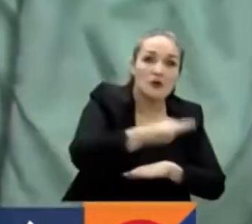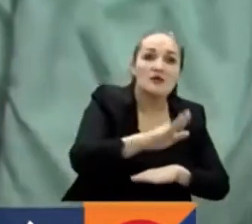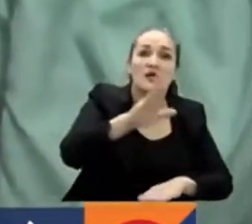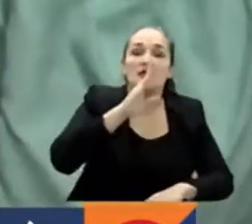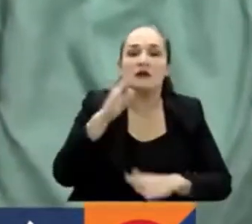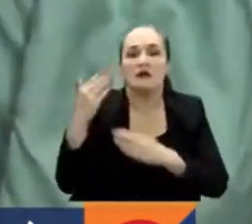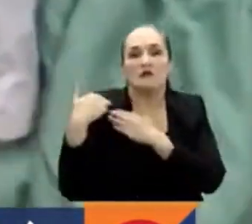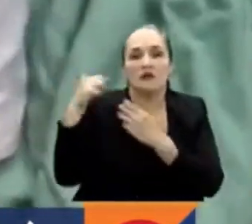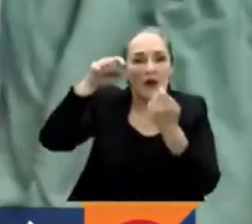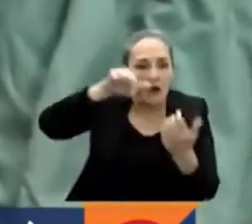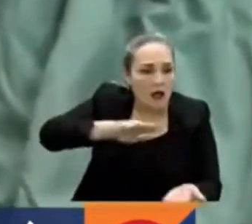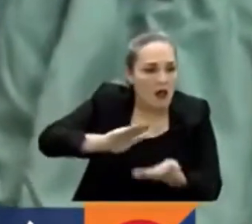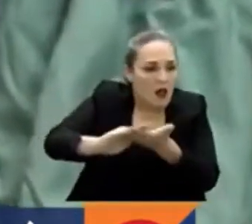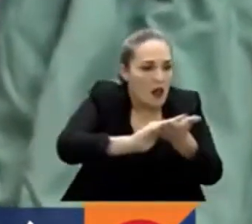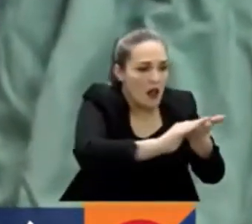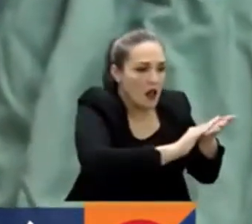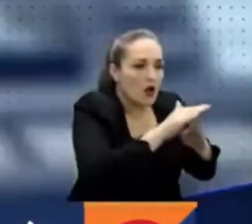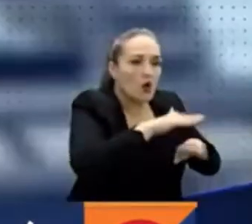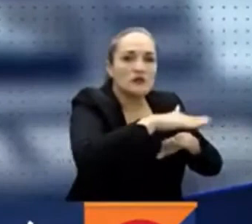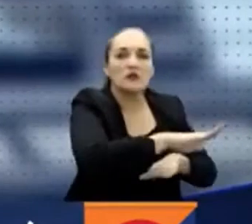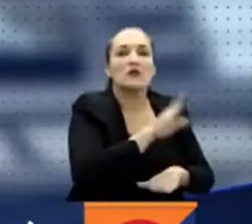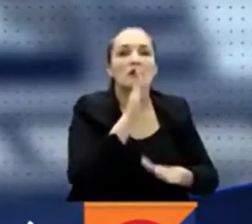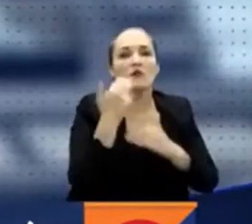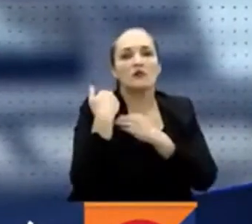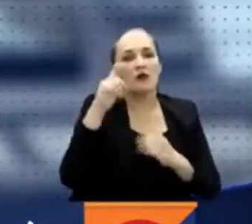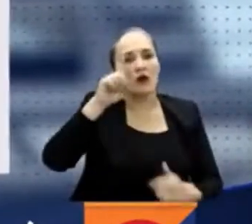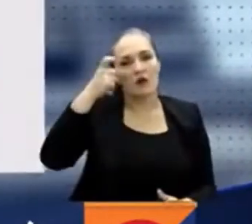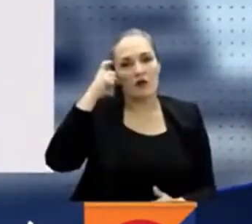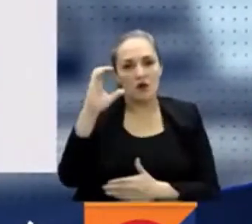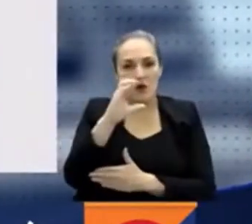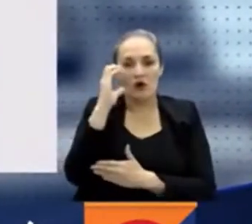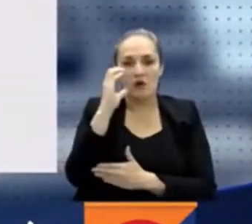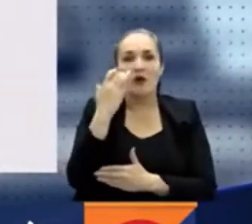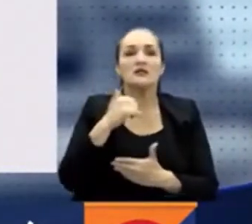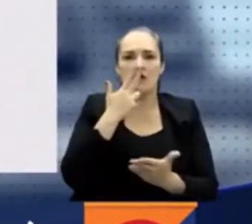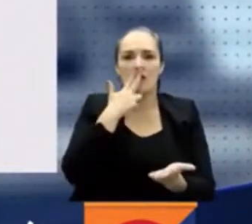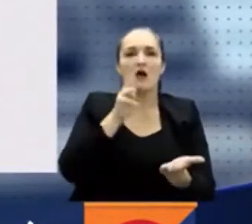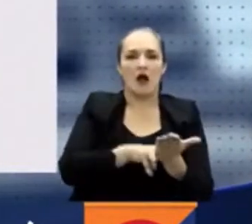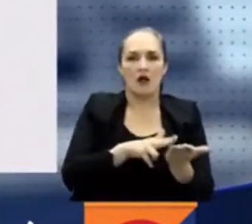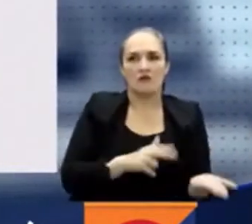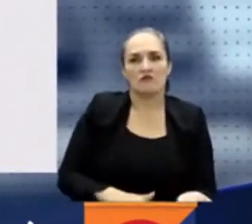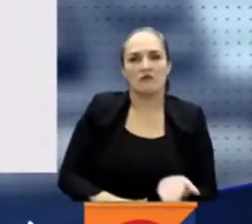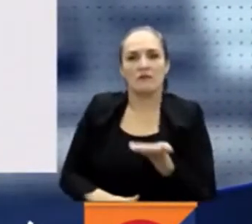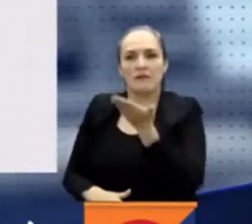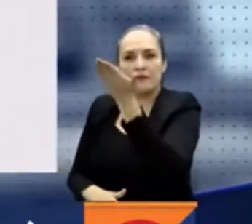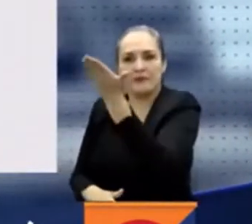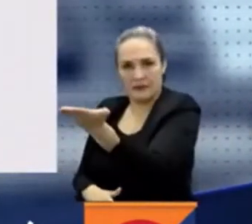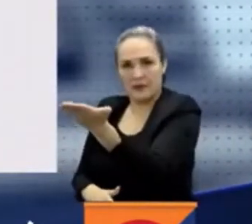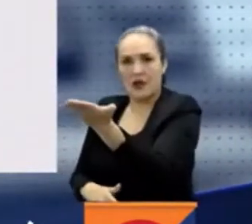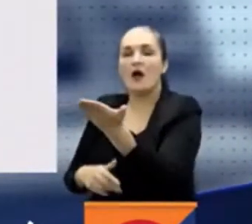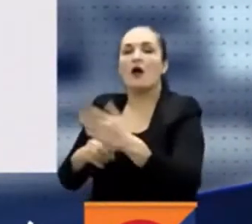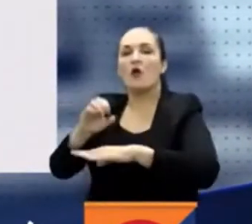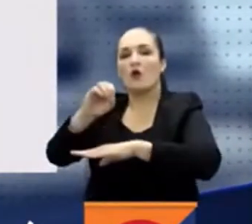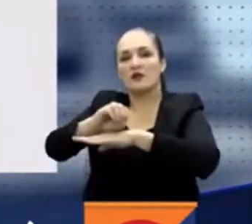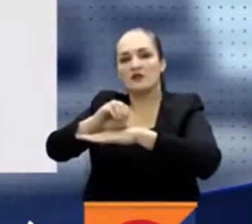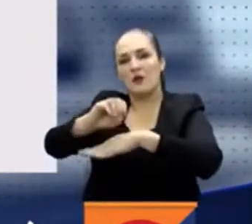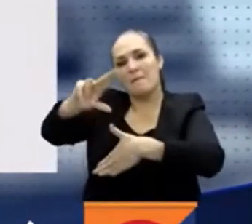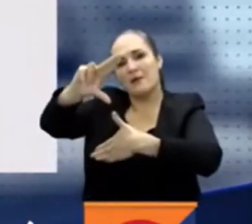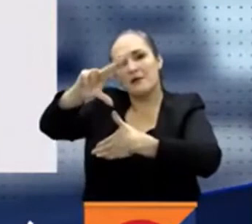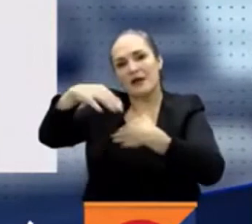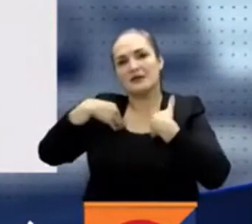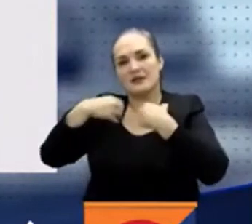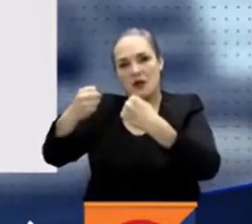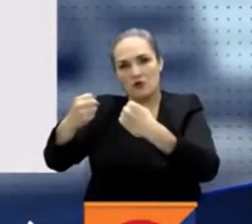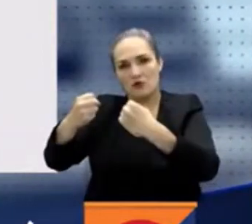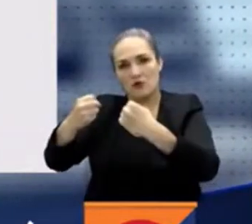gobierno colombiano deberá asumir las consecuencias. Acabamos de dirigir una carta a la Organización Panamericana de la Salud solicitando a